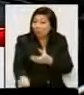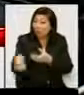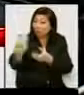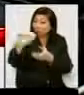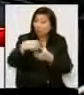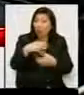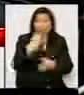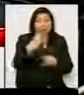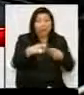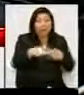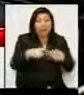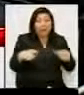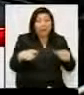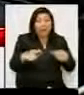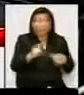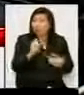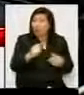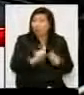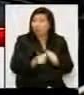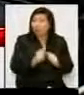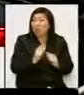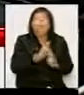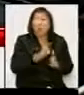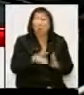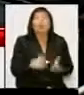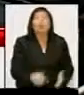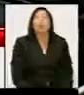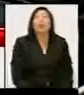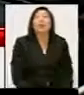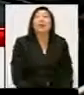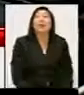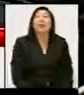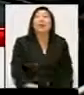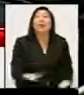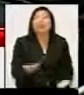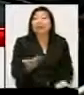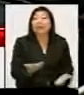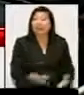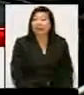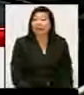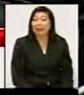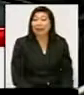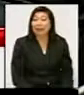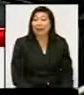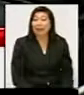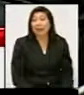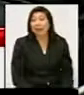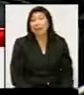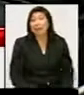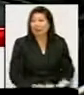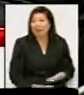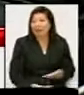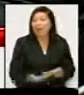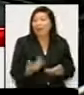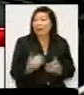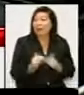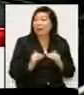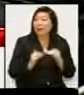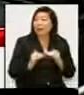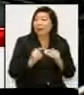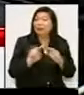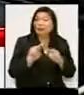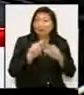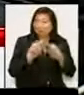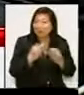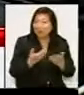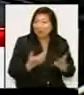un solo boleto toda la experiencia, lo que obliga a un negocio paralelo,